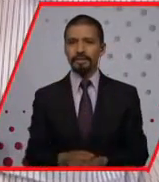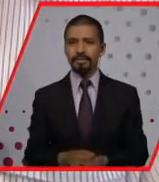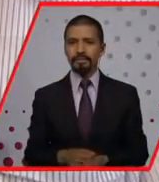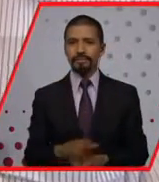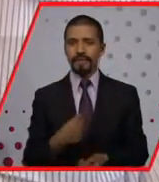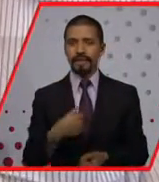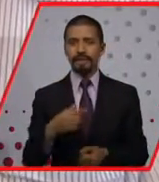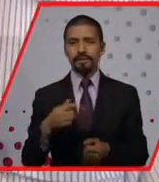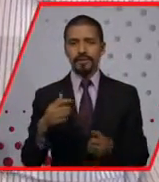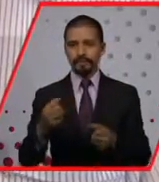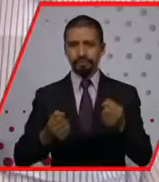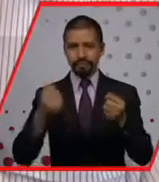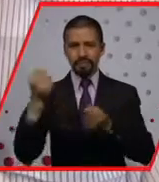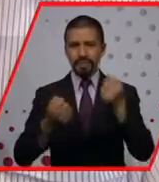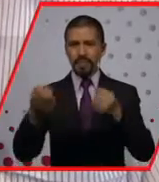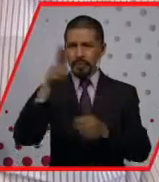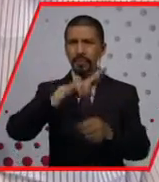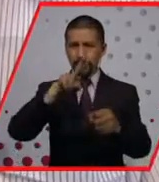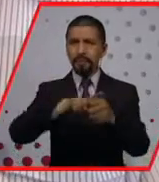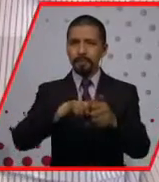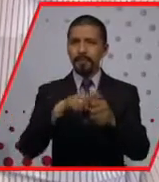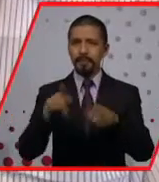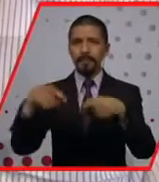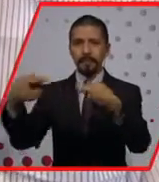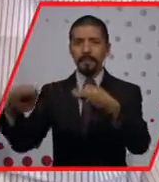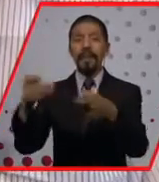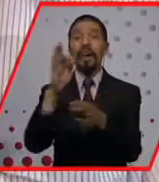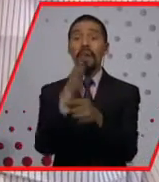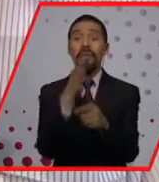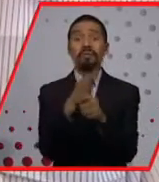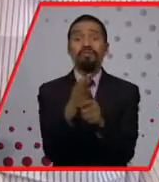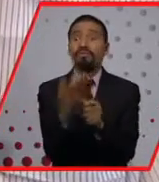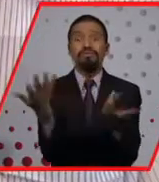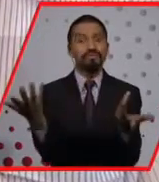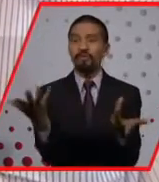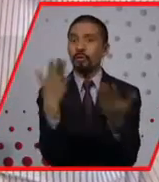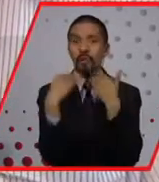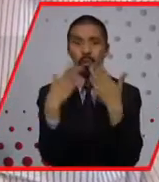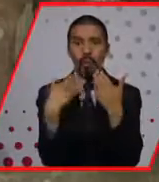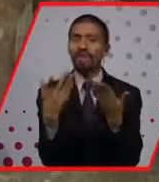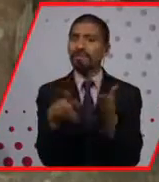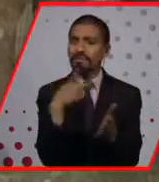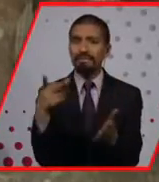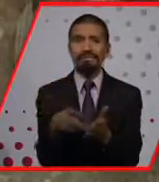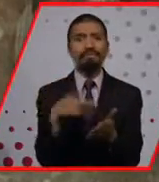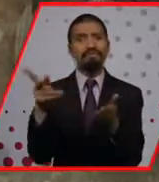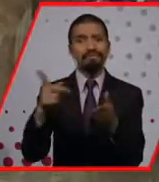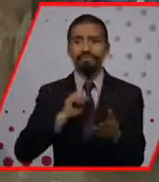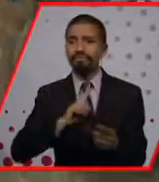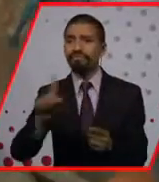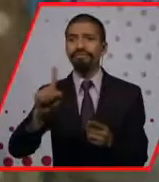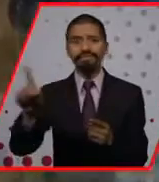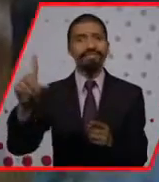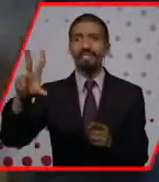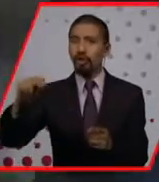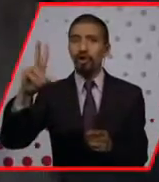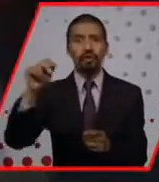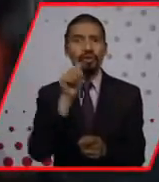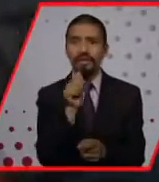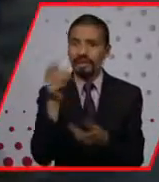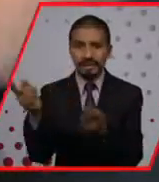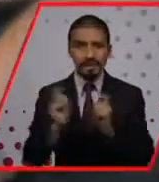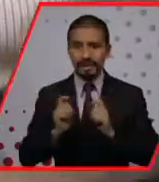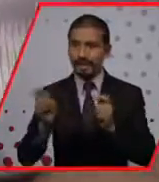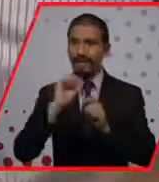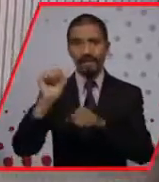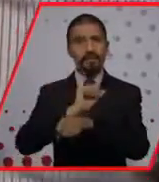camioneta caminando. Hasta la fecha no me ha entregado mi camioneta, me trae vuelta a vuelta. Narra que desde entonces el mecánico no le ha devuelto